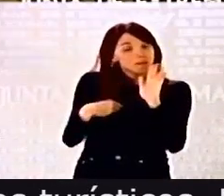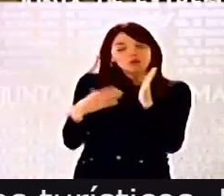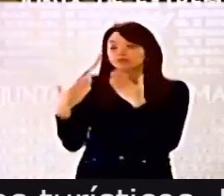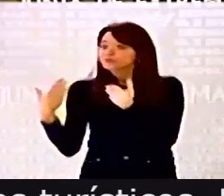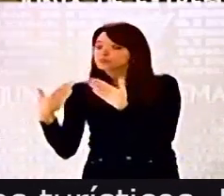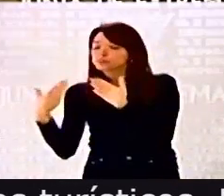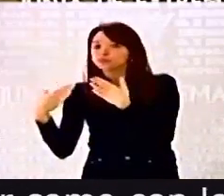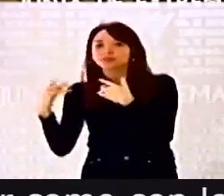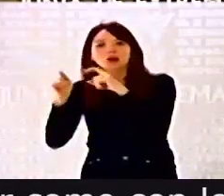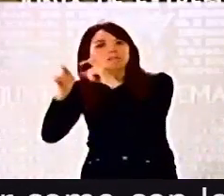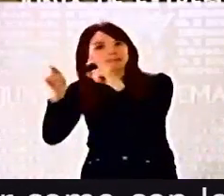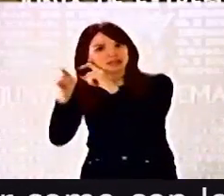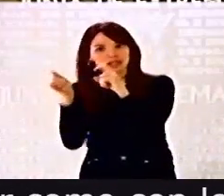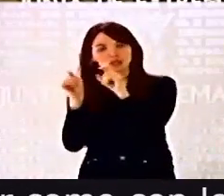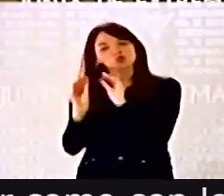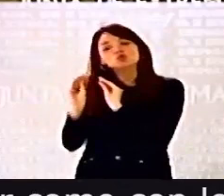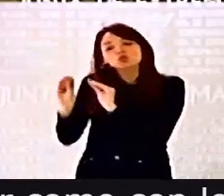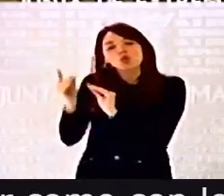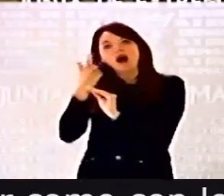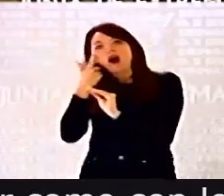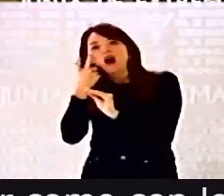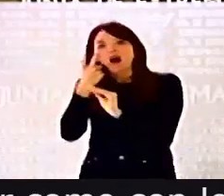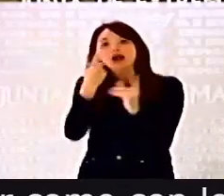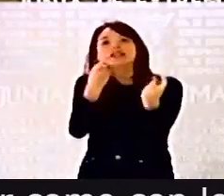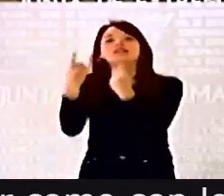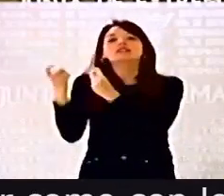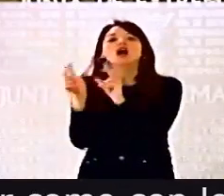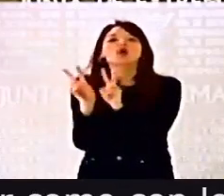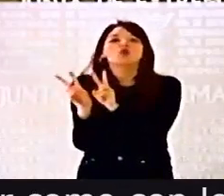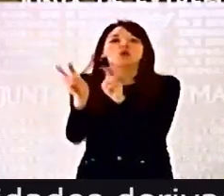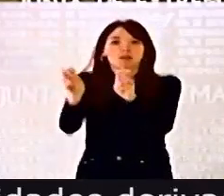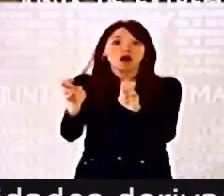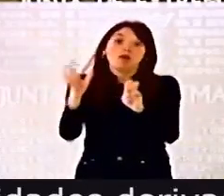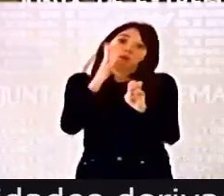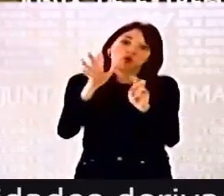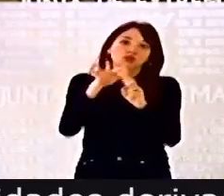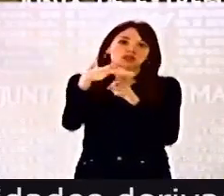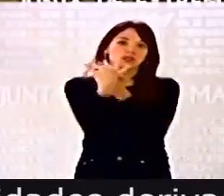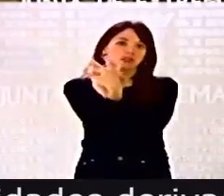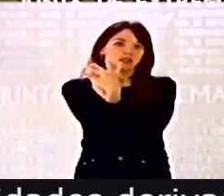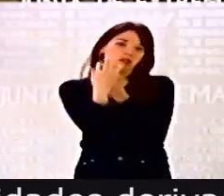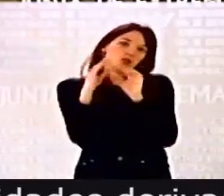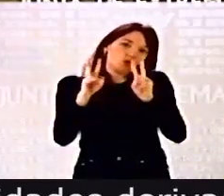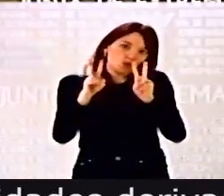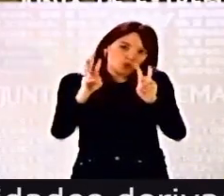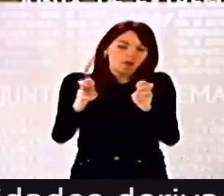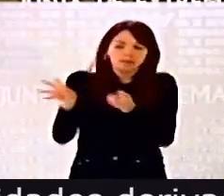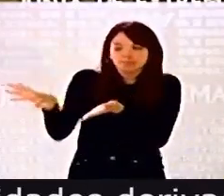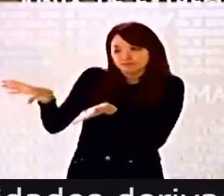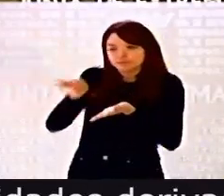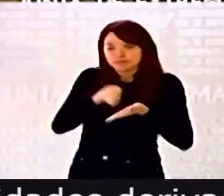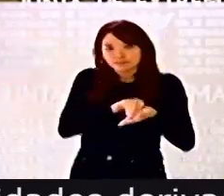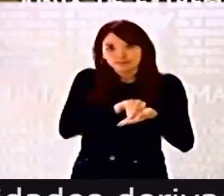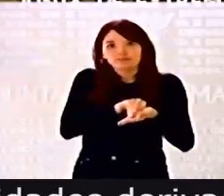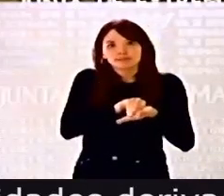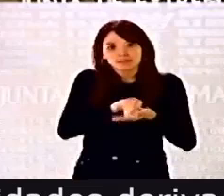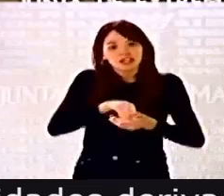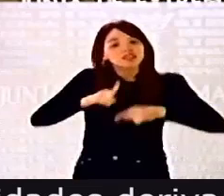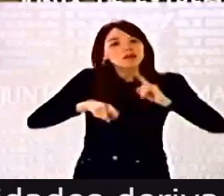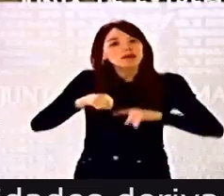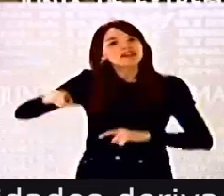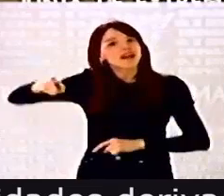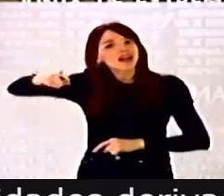para adaptarlo a las nuevas necesidades derivadas de esta nueva situación. Estas ayudas responderán a las demandas del